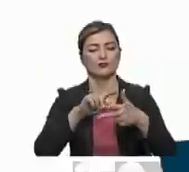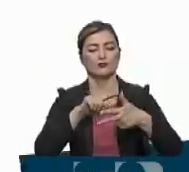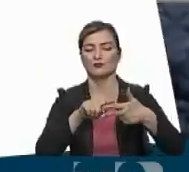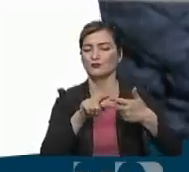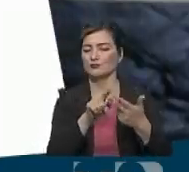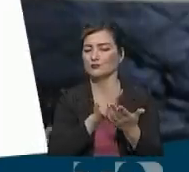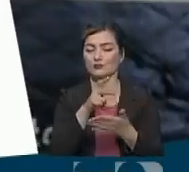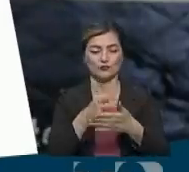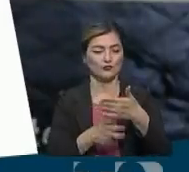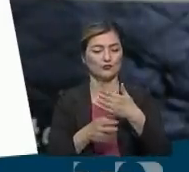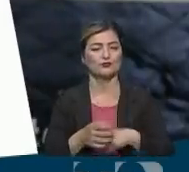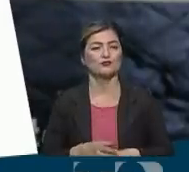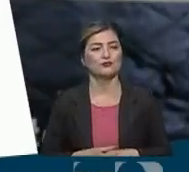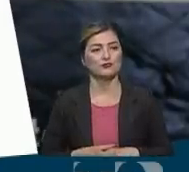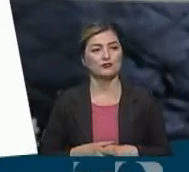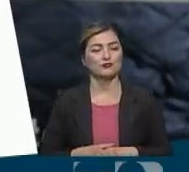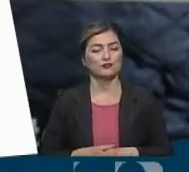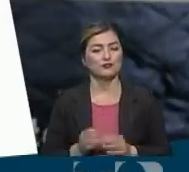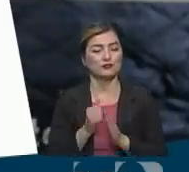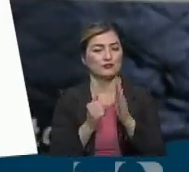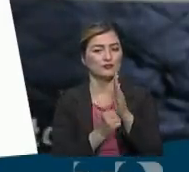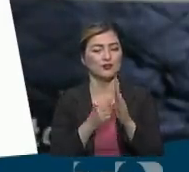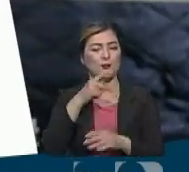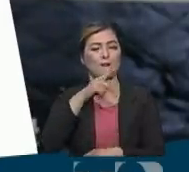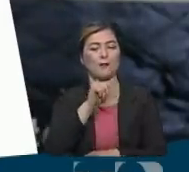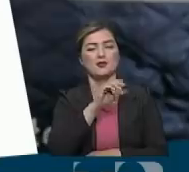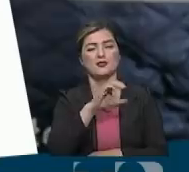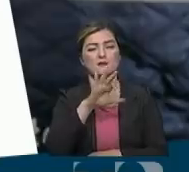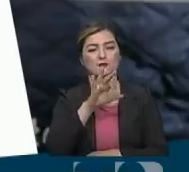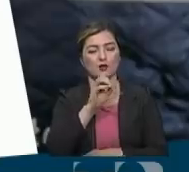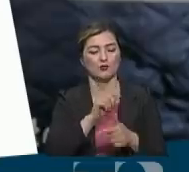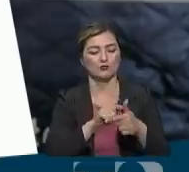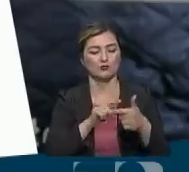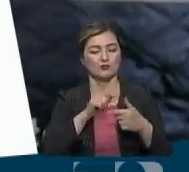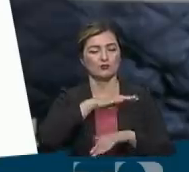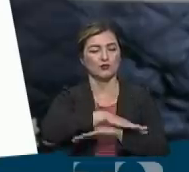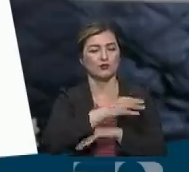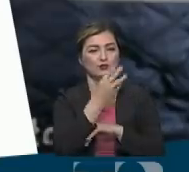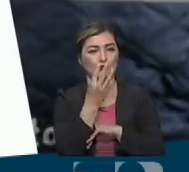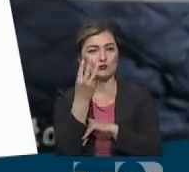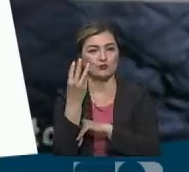para pagar las multas: en cualquier agencia del Banco del Pacífico, a través de la página web